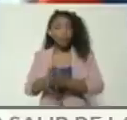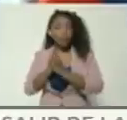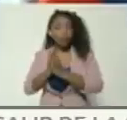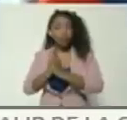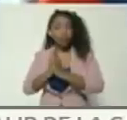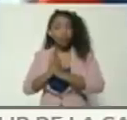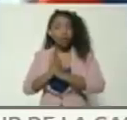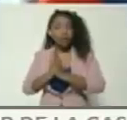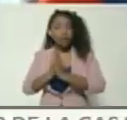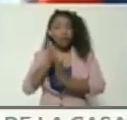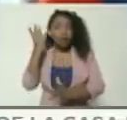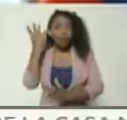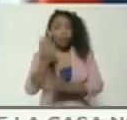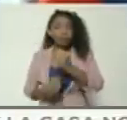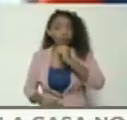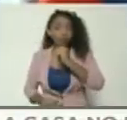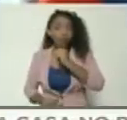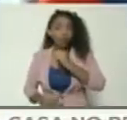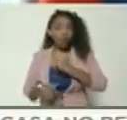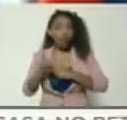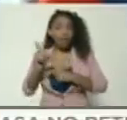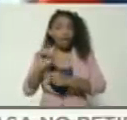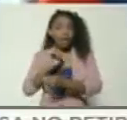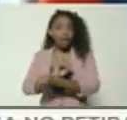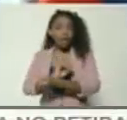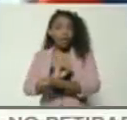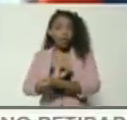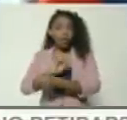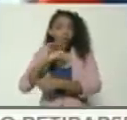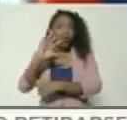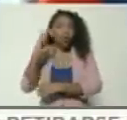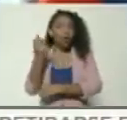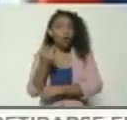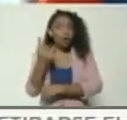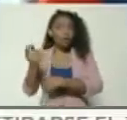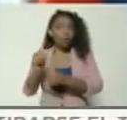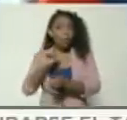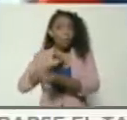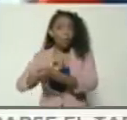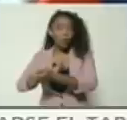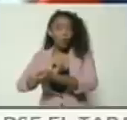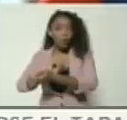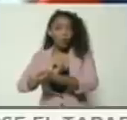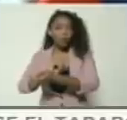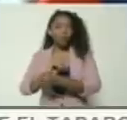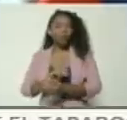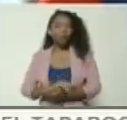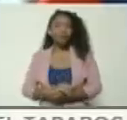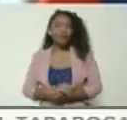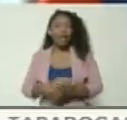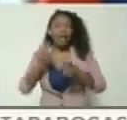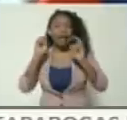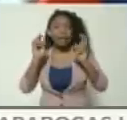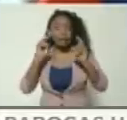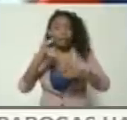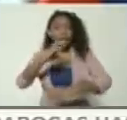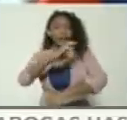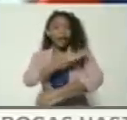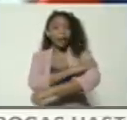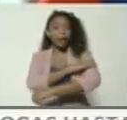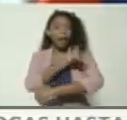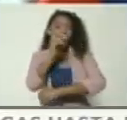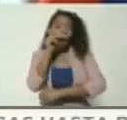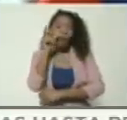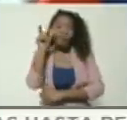favorecimiento de fuga del detenido, lográndose la privativa correspondiente. En el caso del capitán Rafael